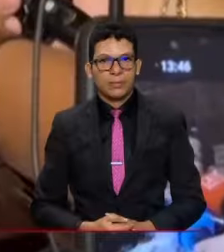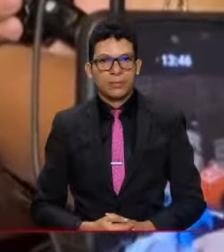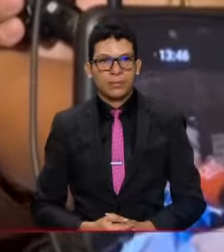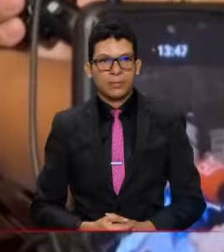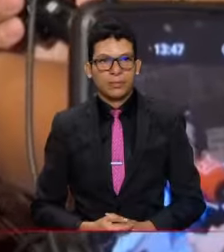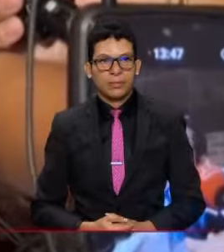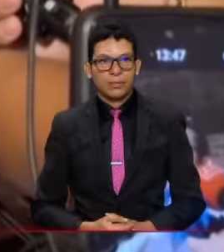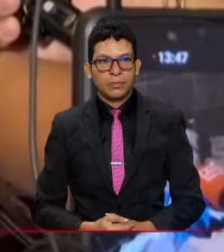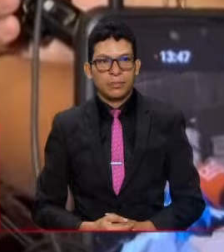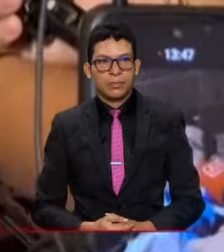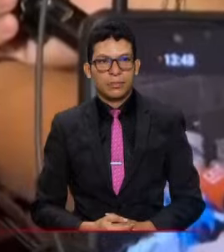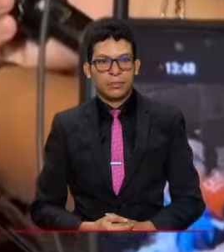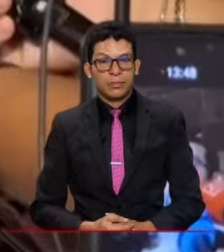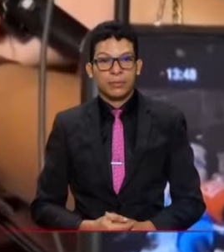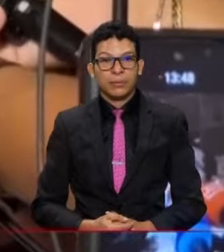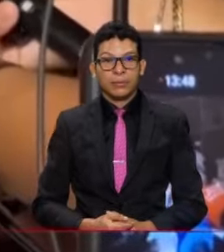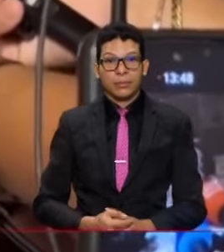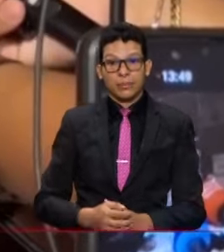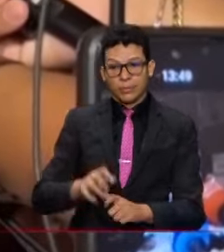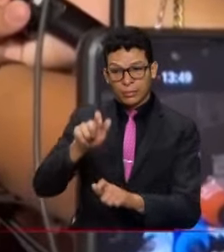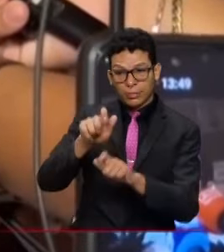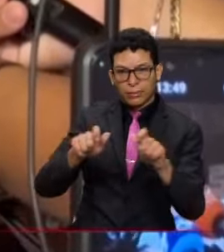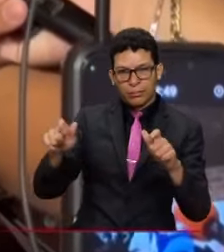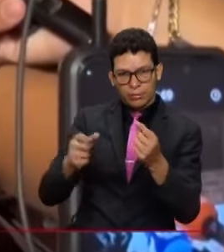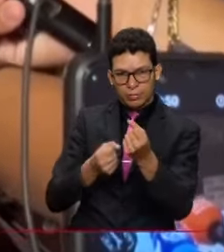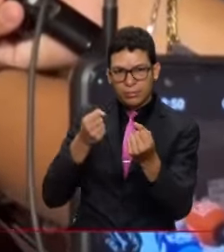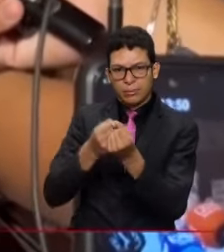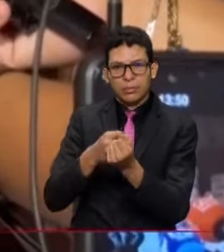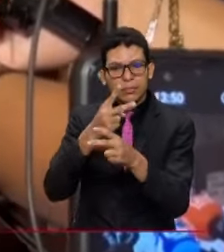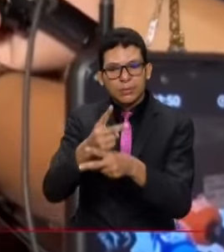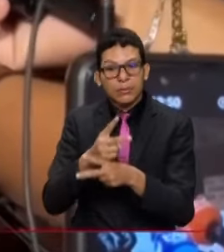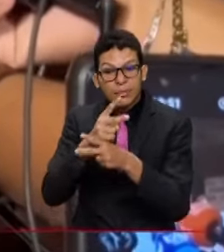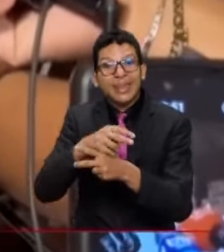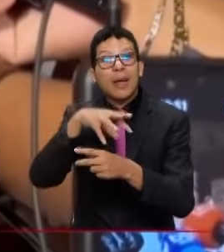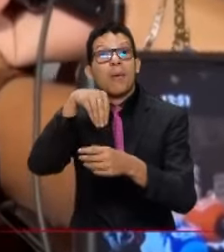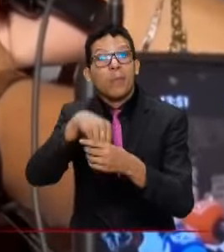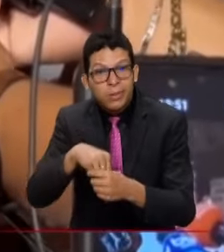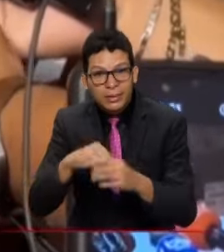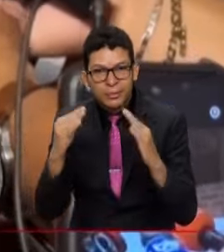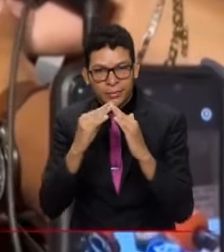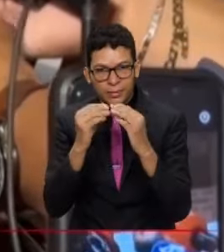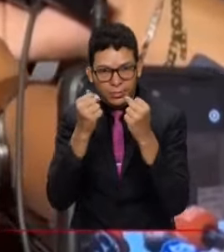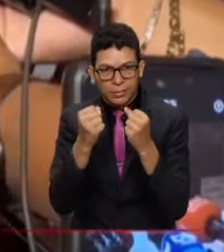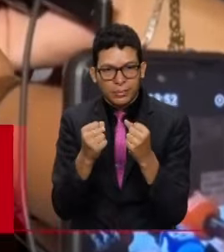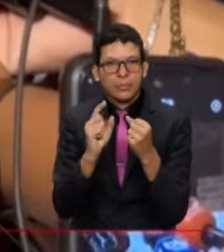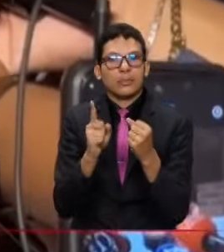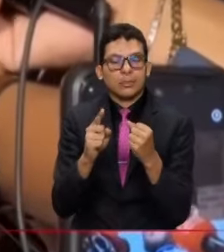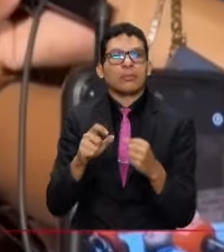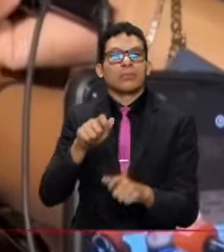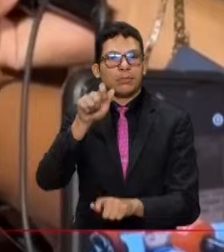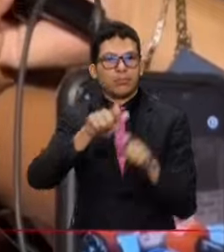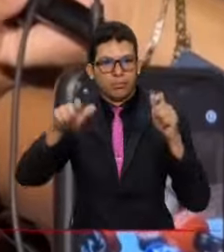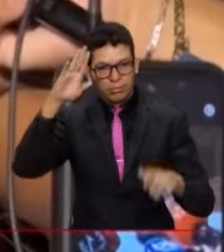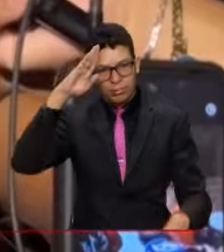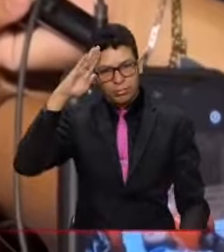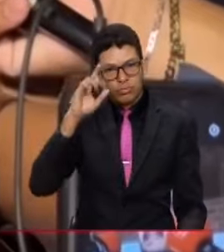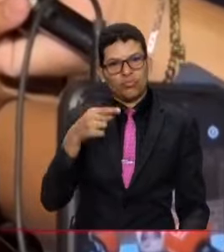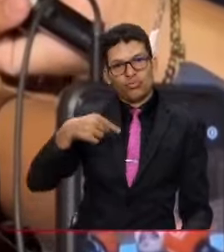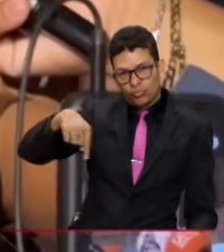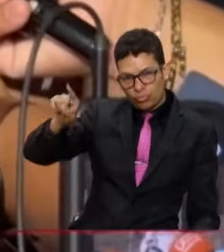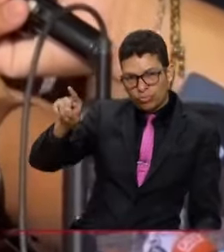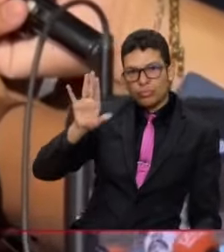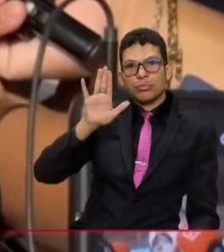anfitrión el personal que va a apoyar la seguridad dentro del centro de eventos también va a contar con un personal de policía de